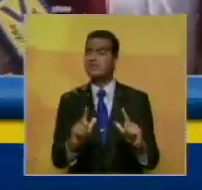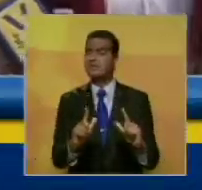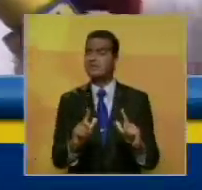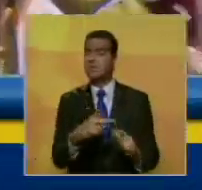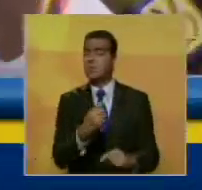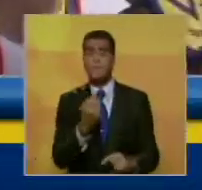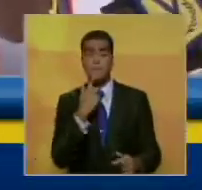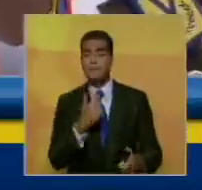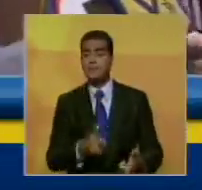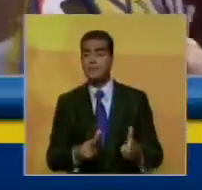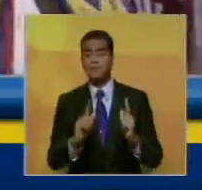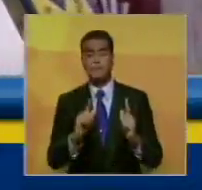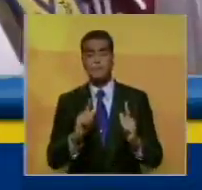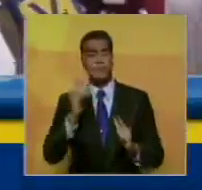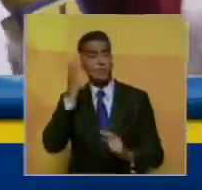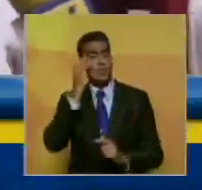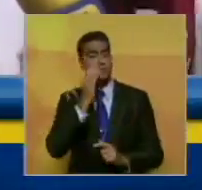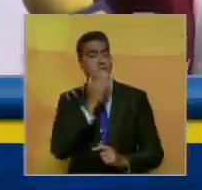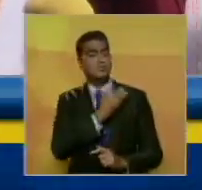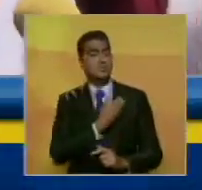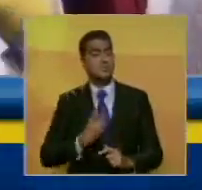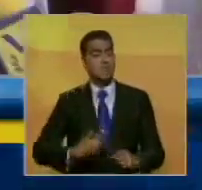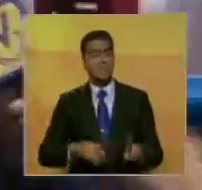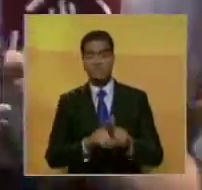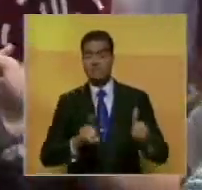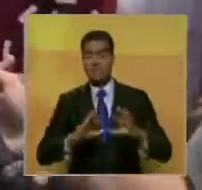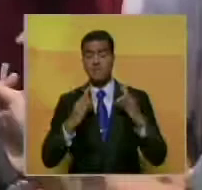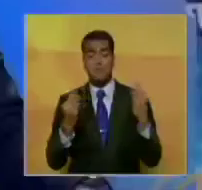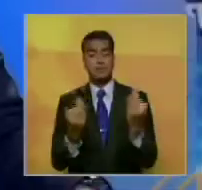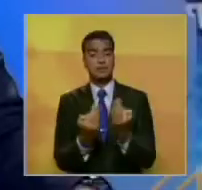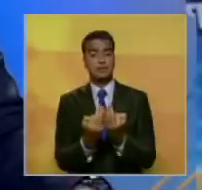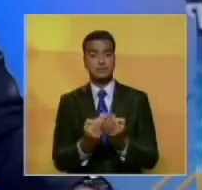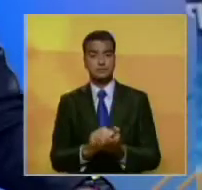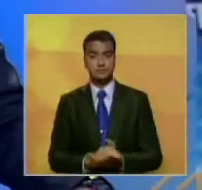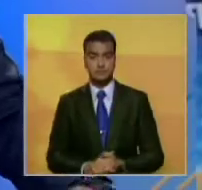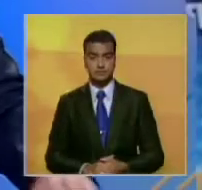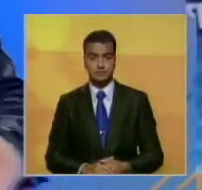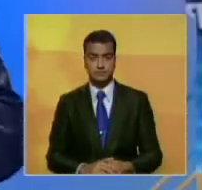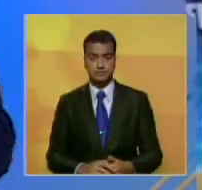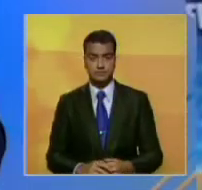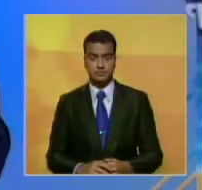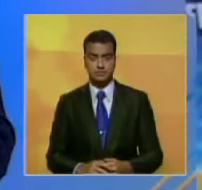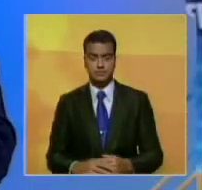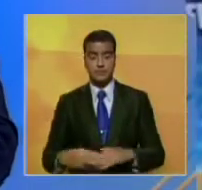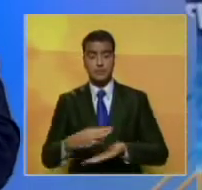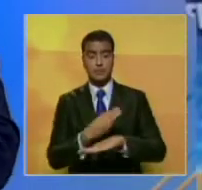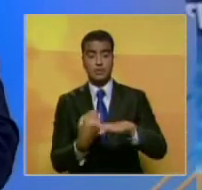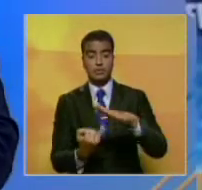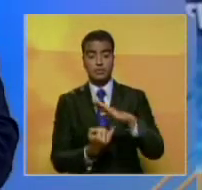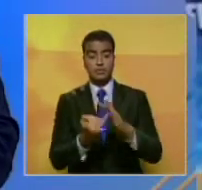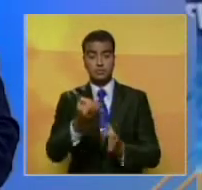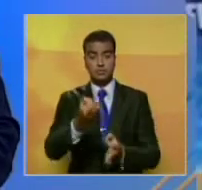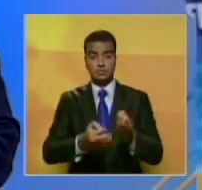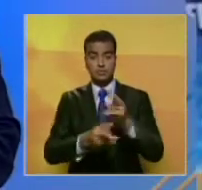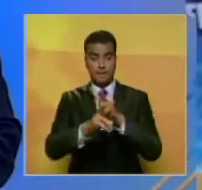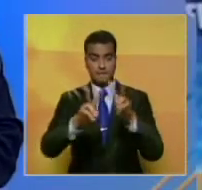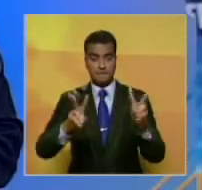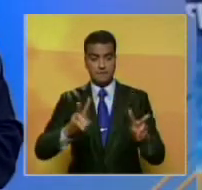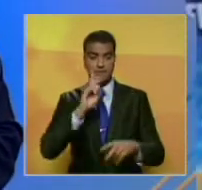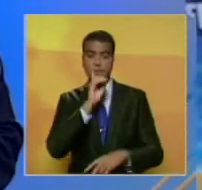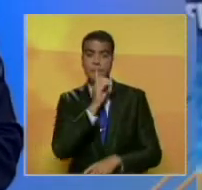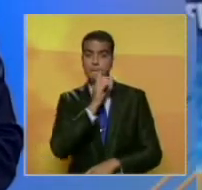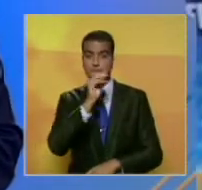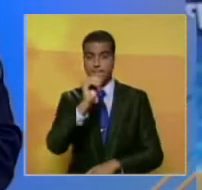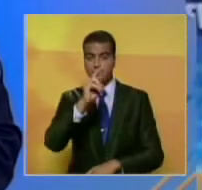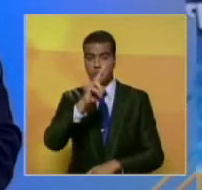vamos a permitir que, como en Cuba, se pretenda dividir a la familia. El ministro de Interior, Justicia y Paz, Miguel Rodríguez Torres, informó